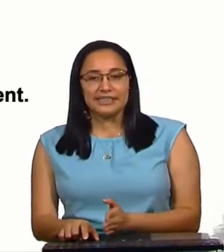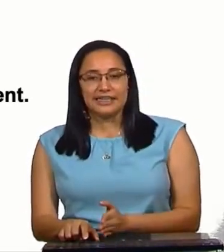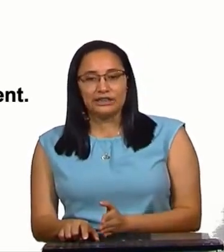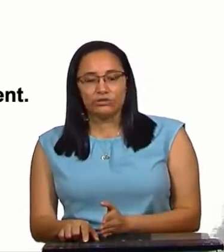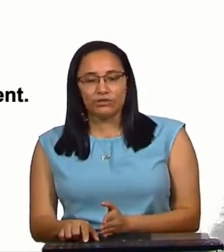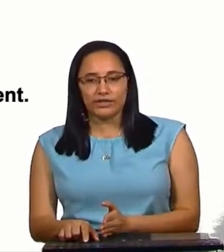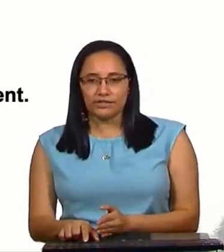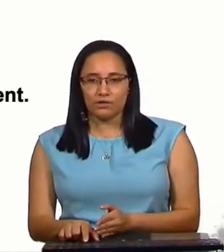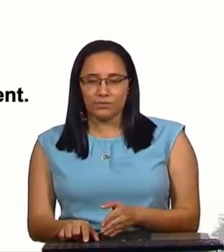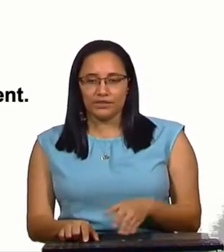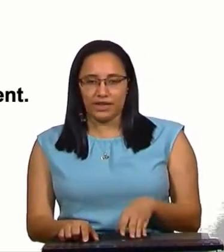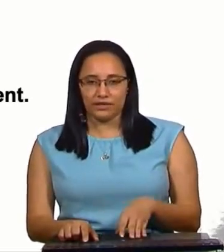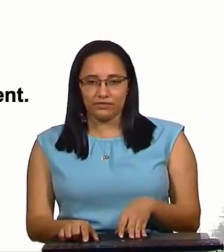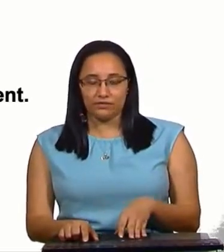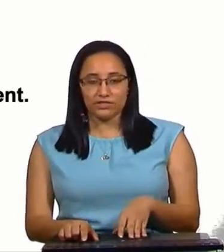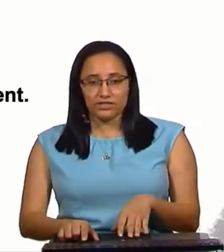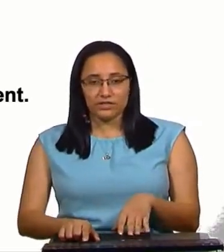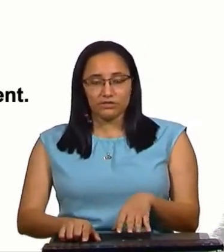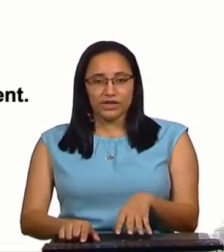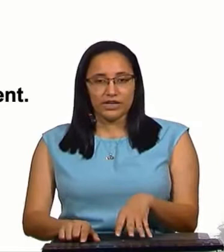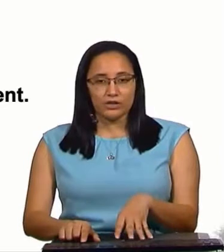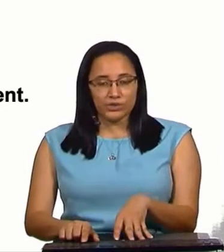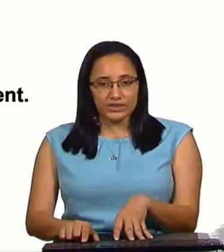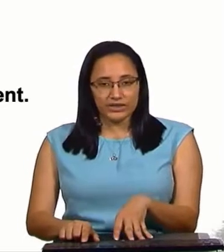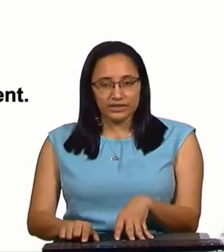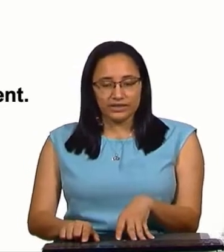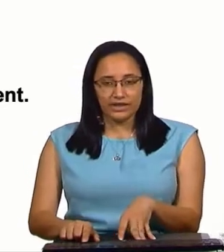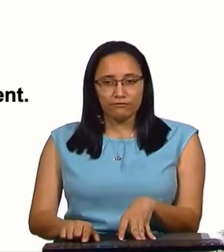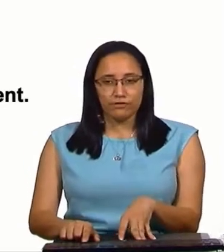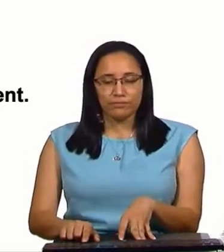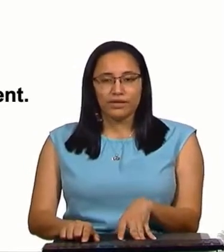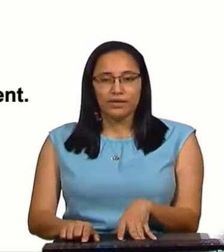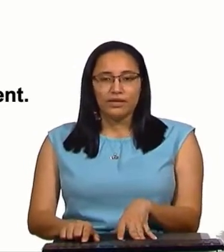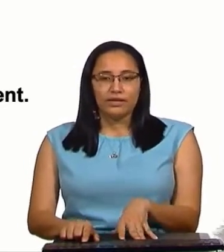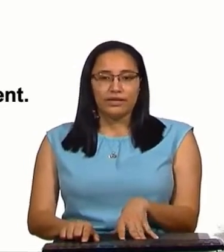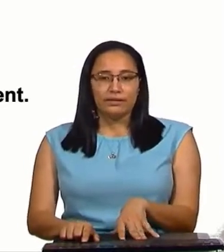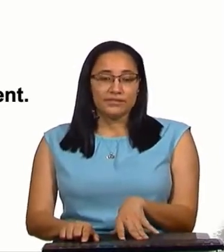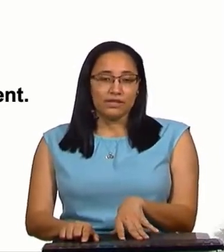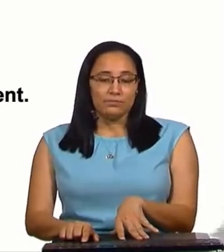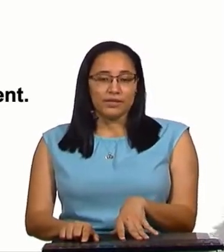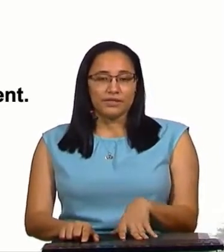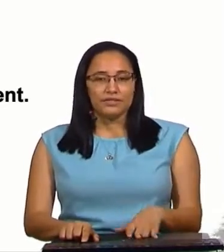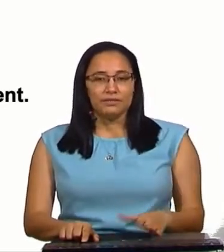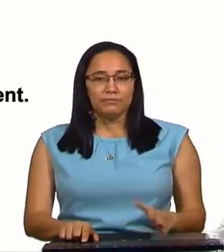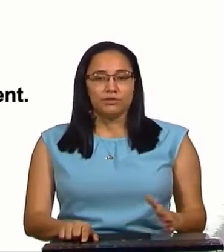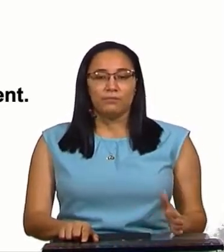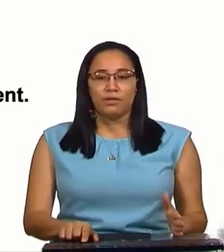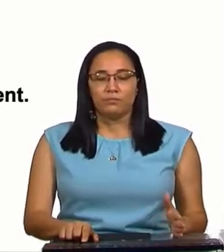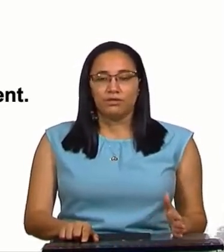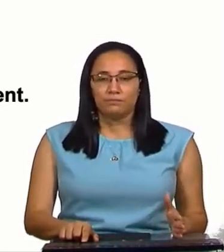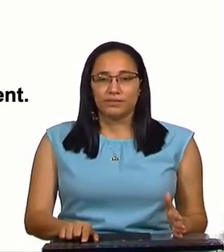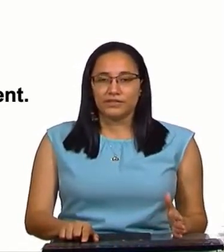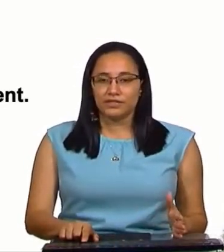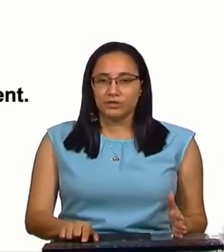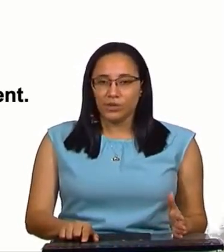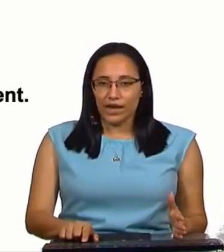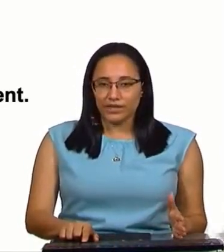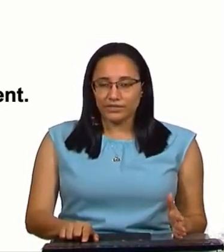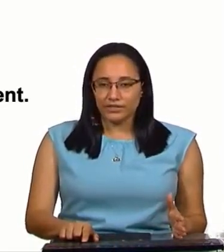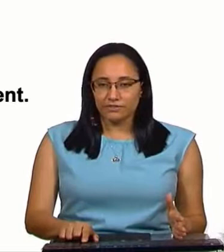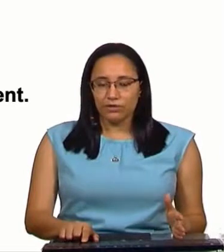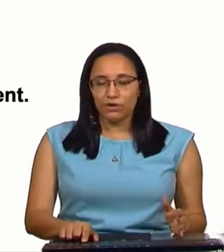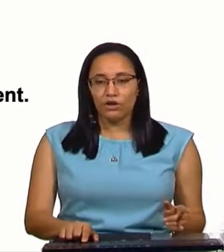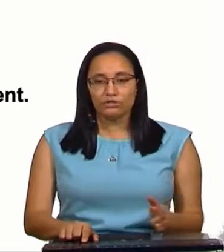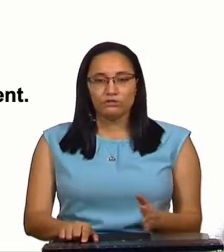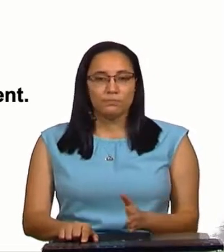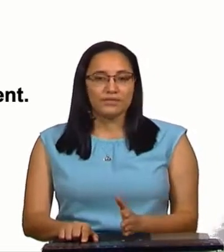haber escrito ese comentario. Entonces tenemos ahí el written, que es la forma, el pasado participio del verbo en presente